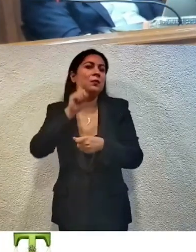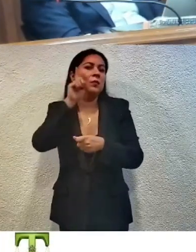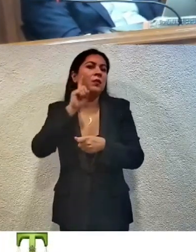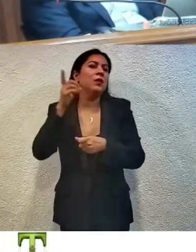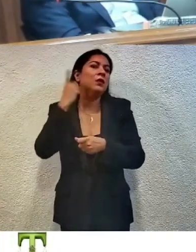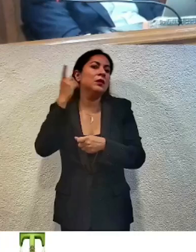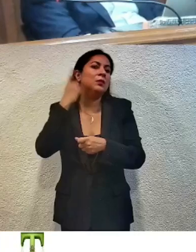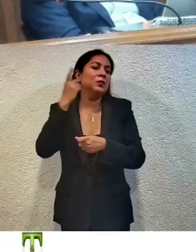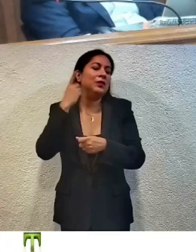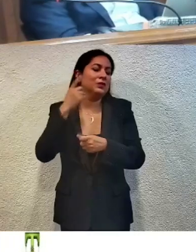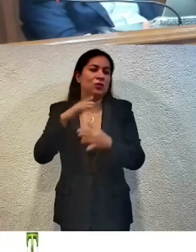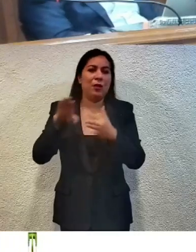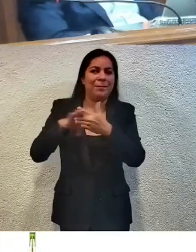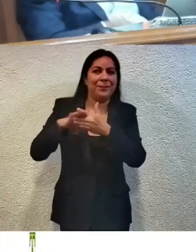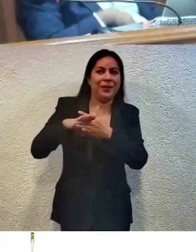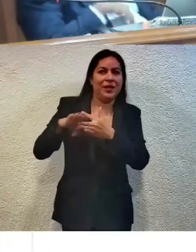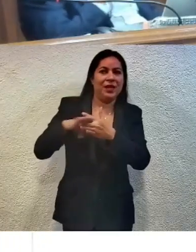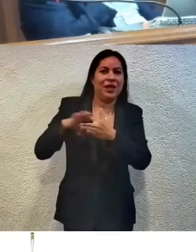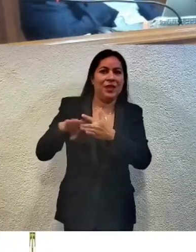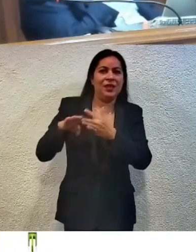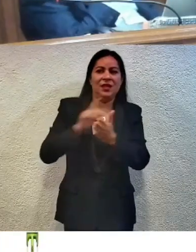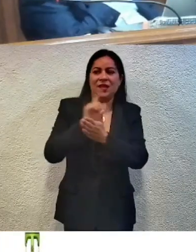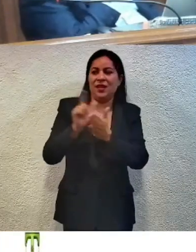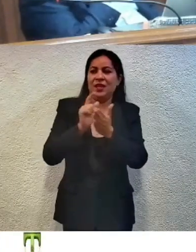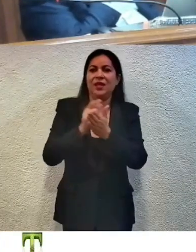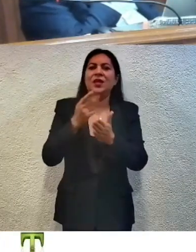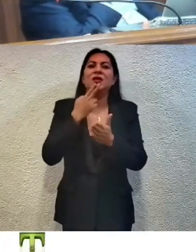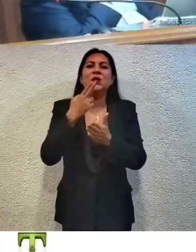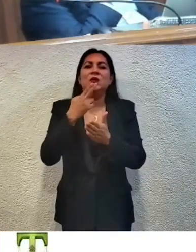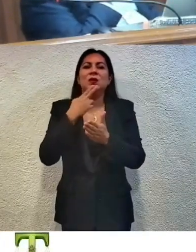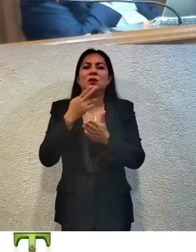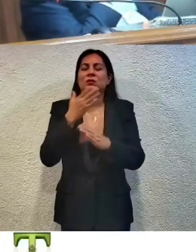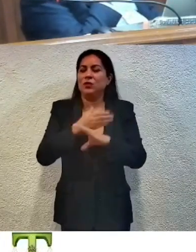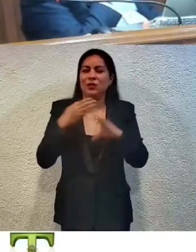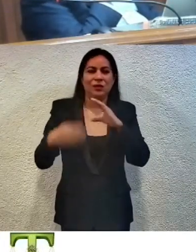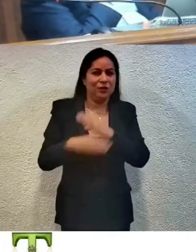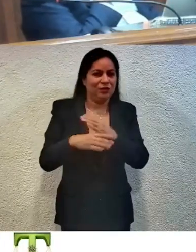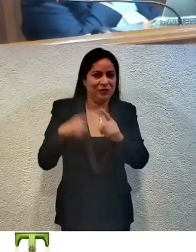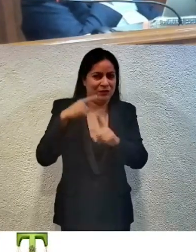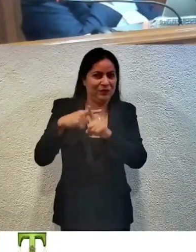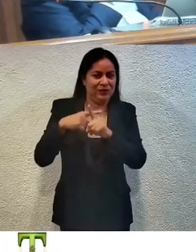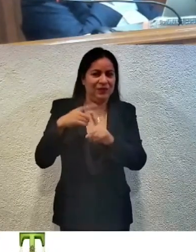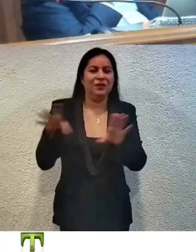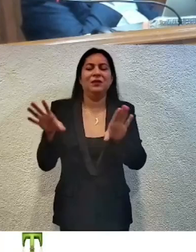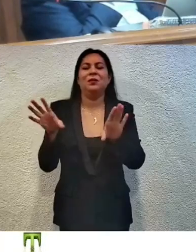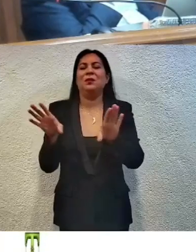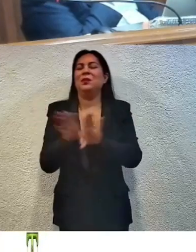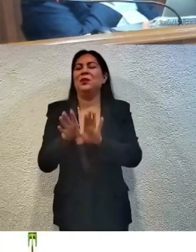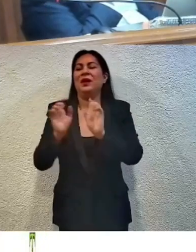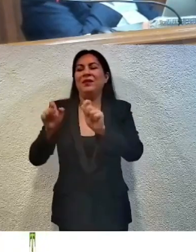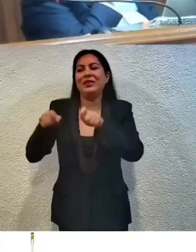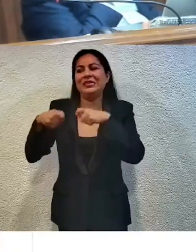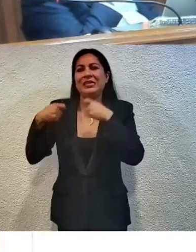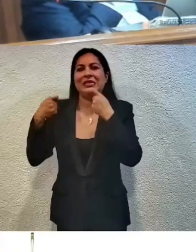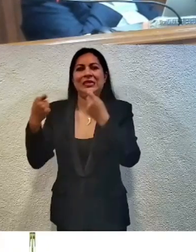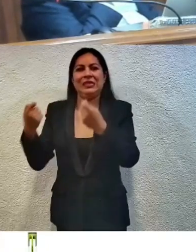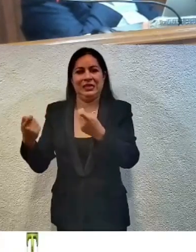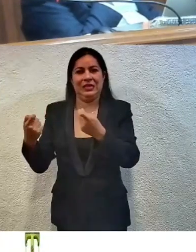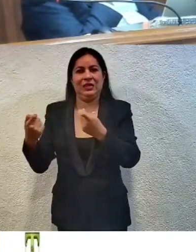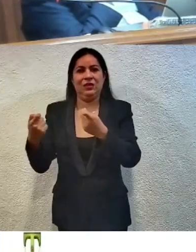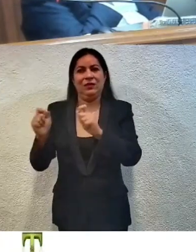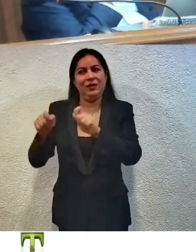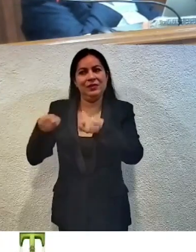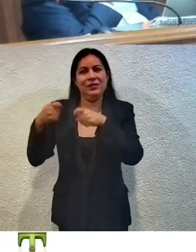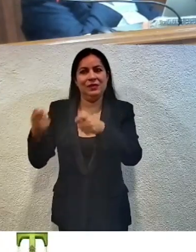Diputación Migrante y fraude a la ley en el uso de acciones afirmativas, toda vez que, al haberse